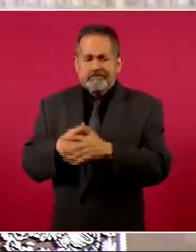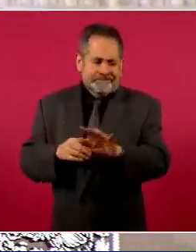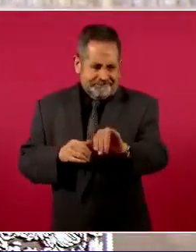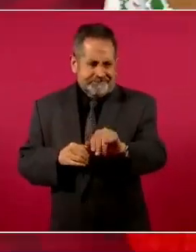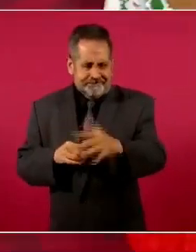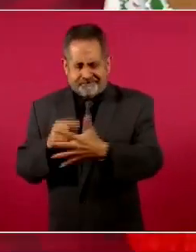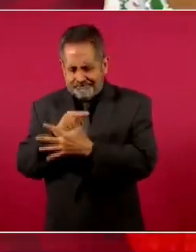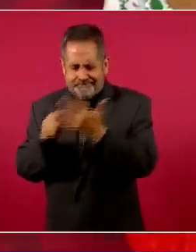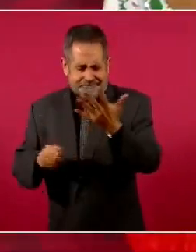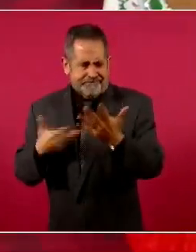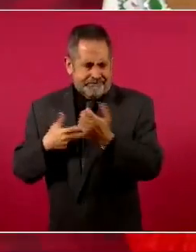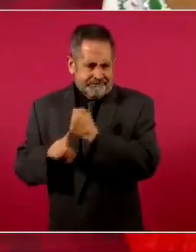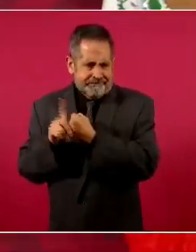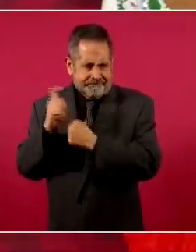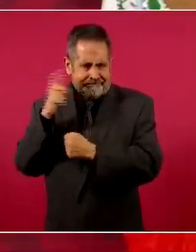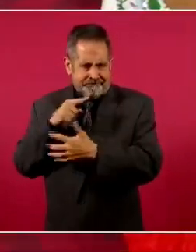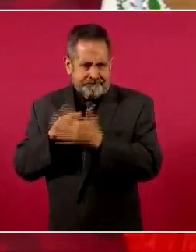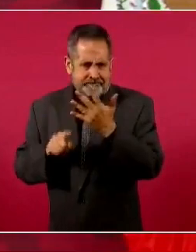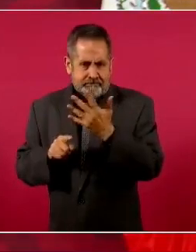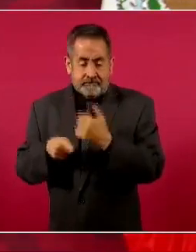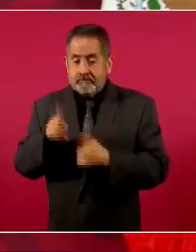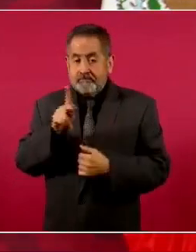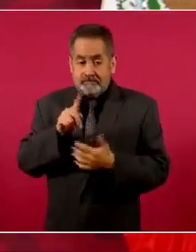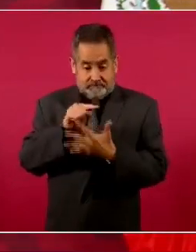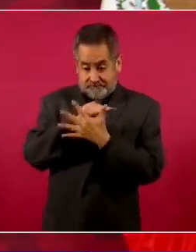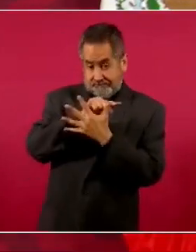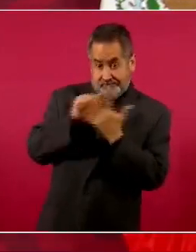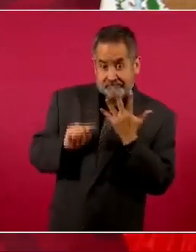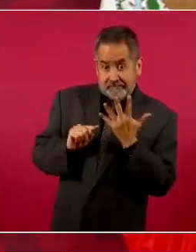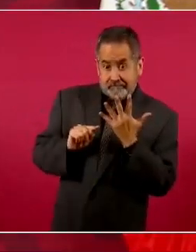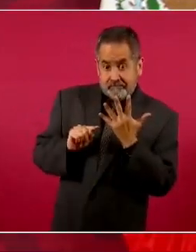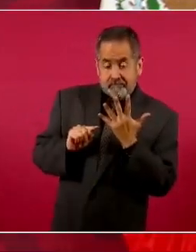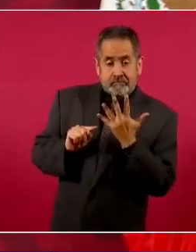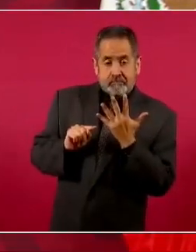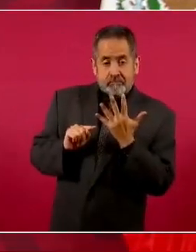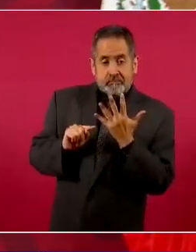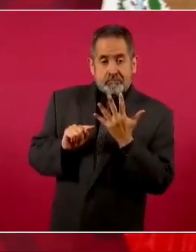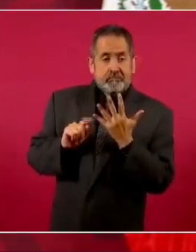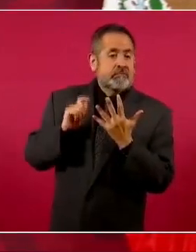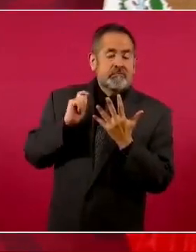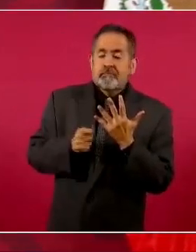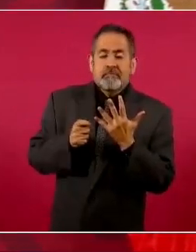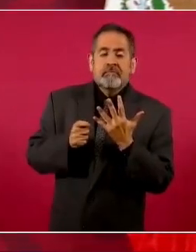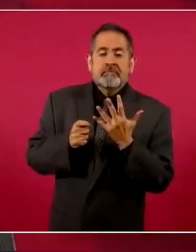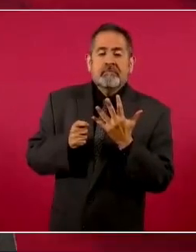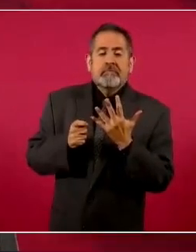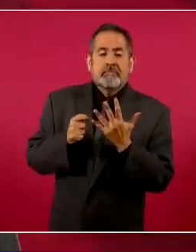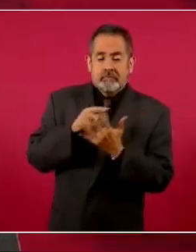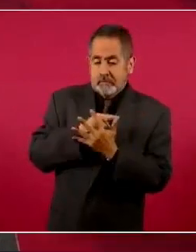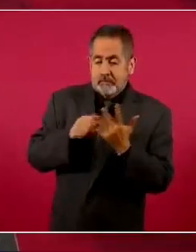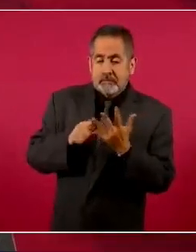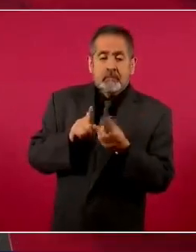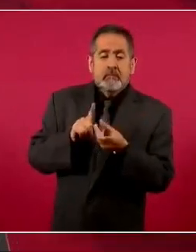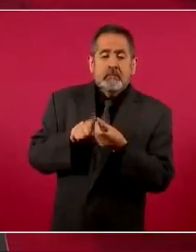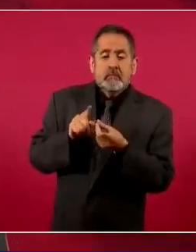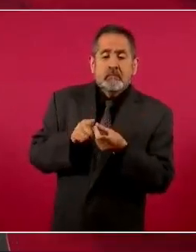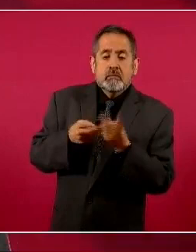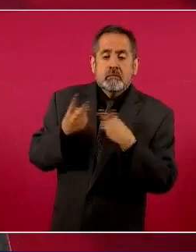pero todo se